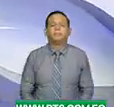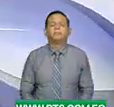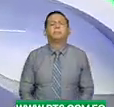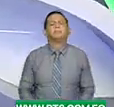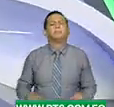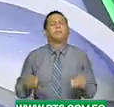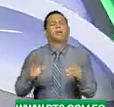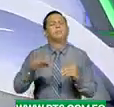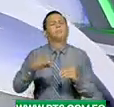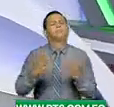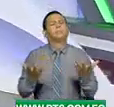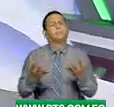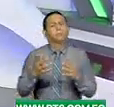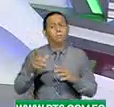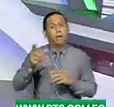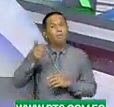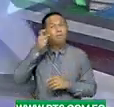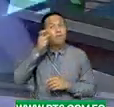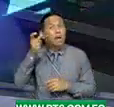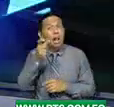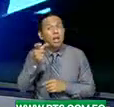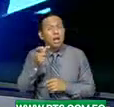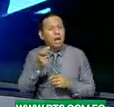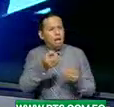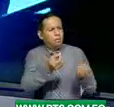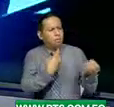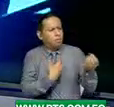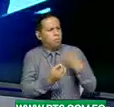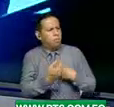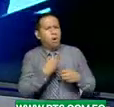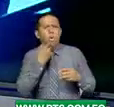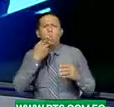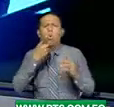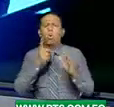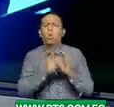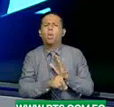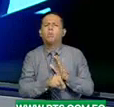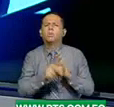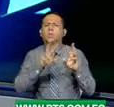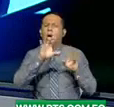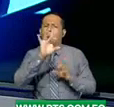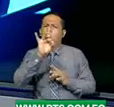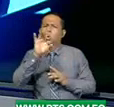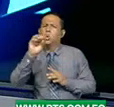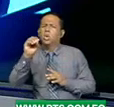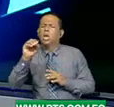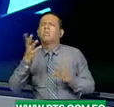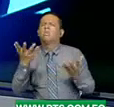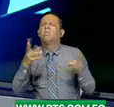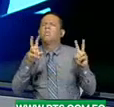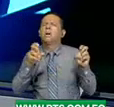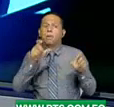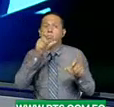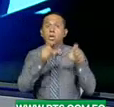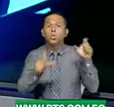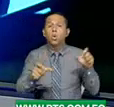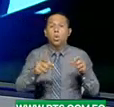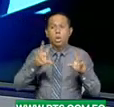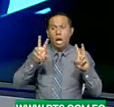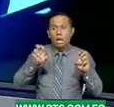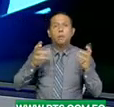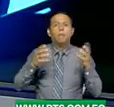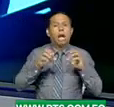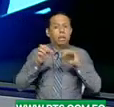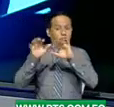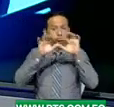Y más de 800 denuncias ha receptado la Fiscalía General del Estado por delitos cibernéticos en lo que va del año. Las